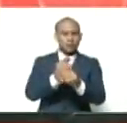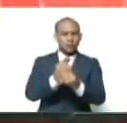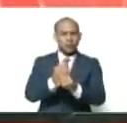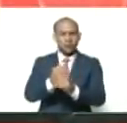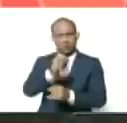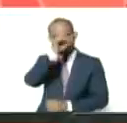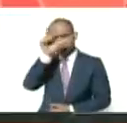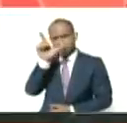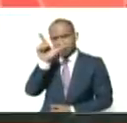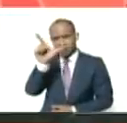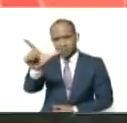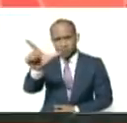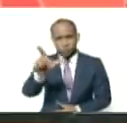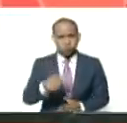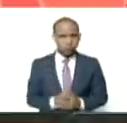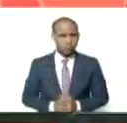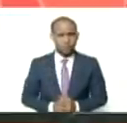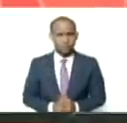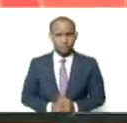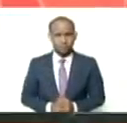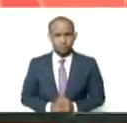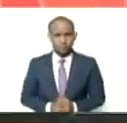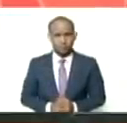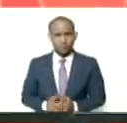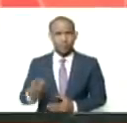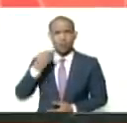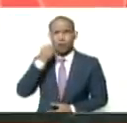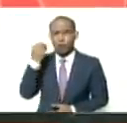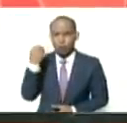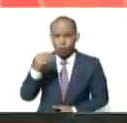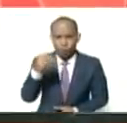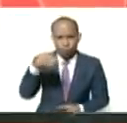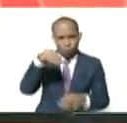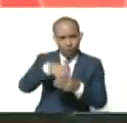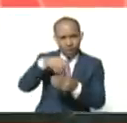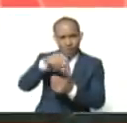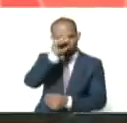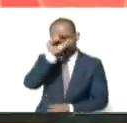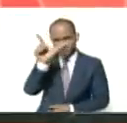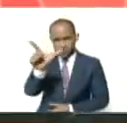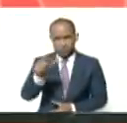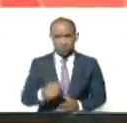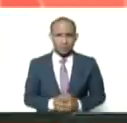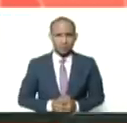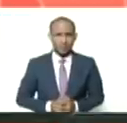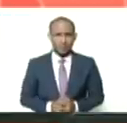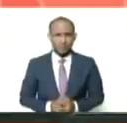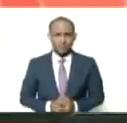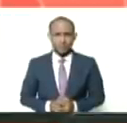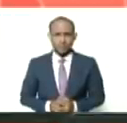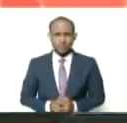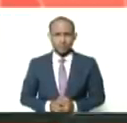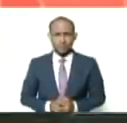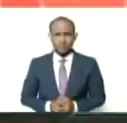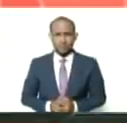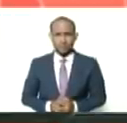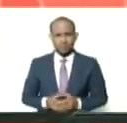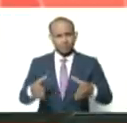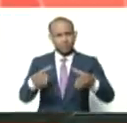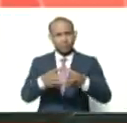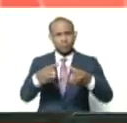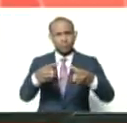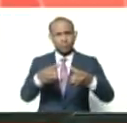Partido Socialista Unido de Venezuela, la juventud del Partido Socialista Unido de Venezuela, el gran polo